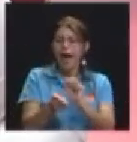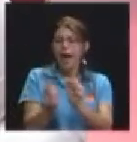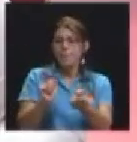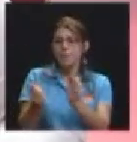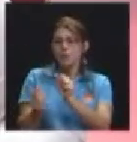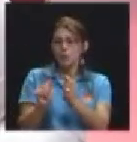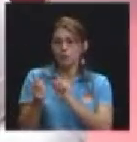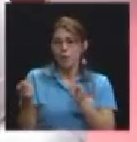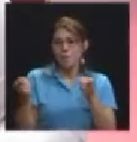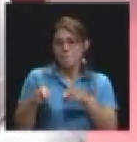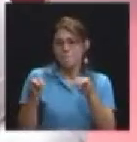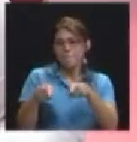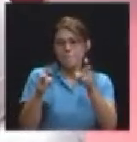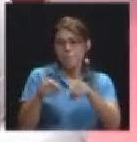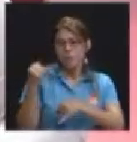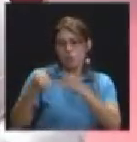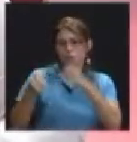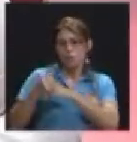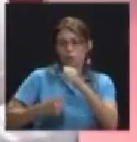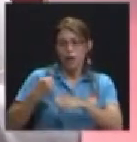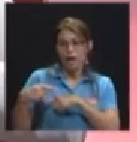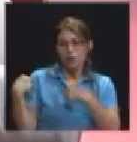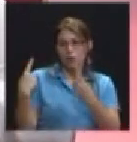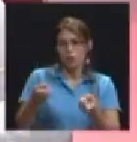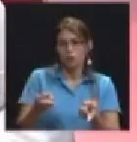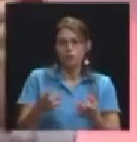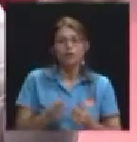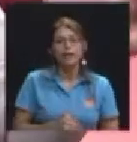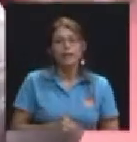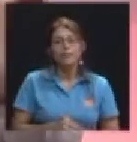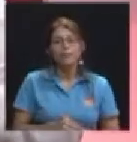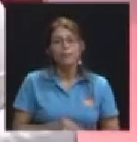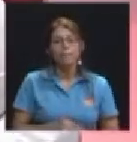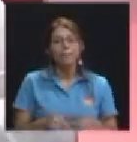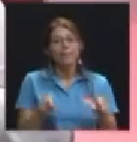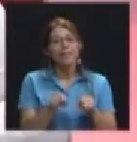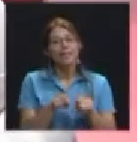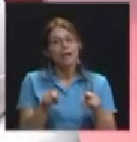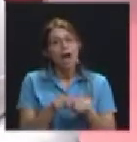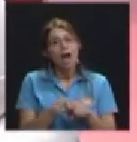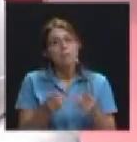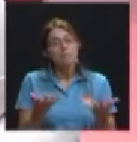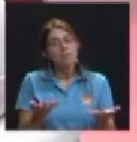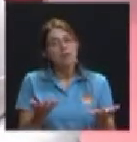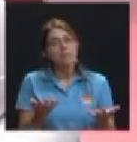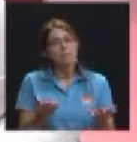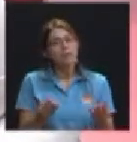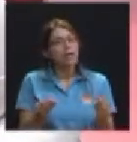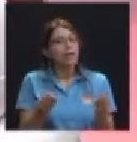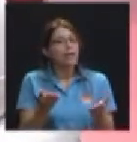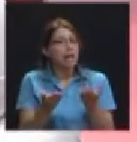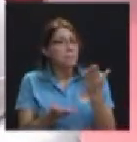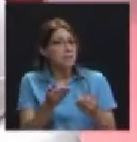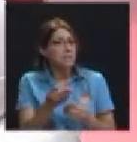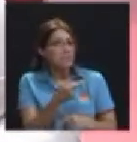en estos últimos años. Y tal vez más puntualmente, digamos, Ania podría señalar algunos casos